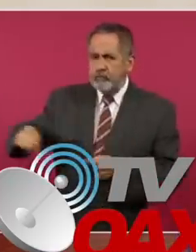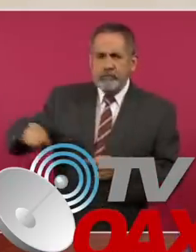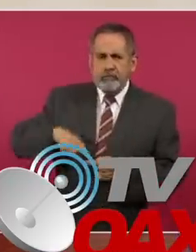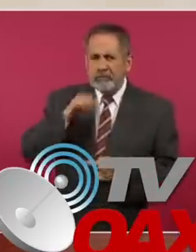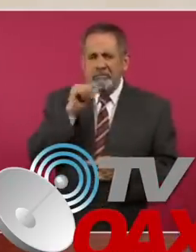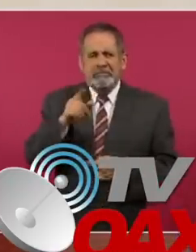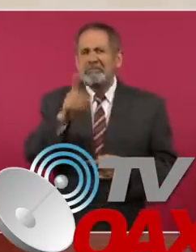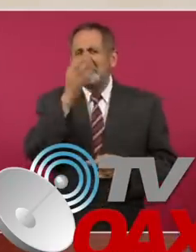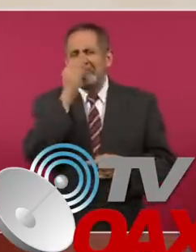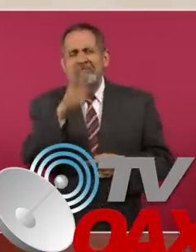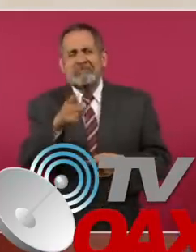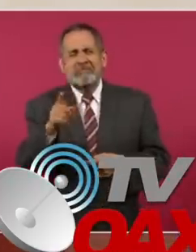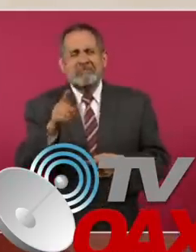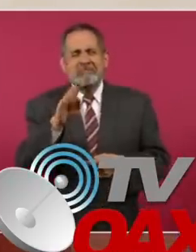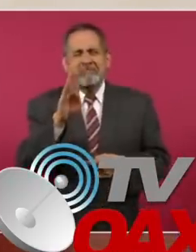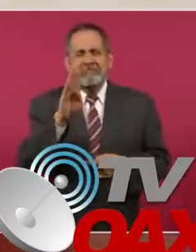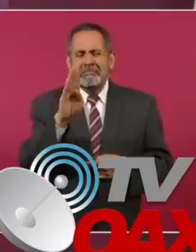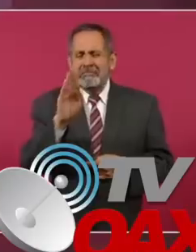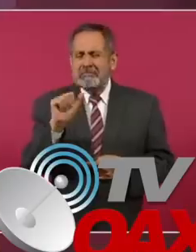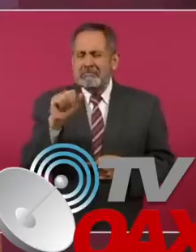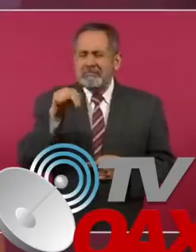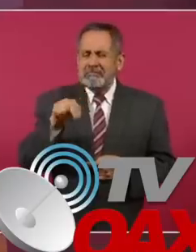Uno que se llamaba Bansefin,